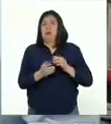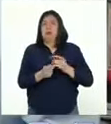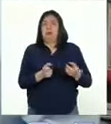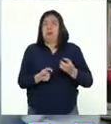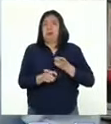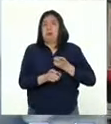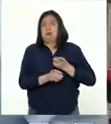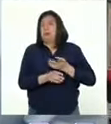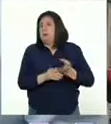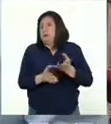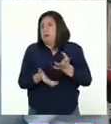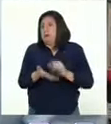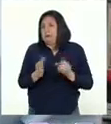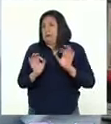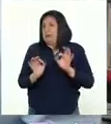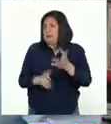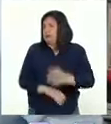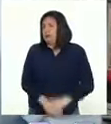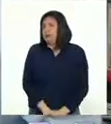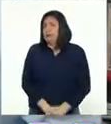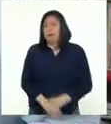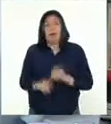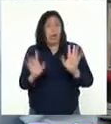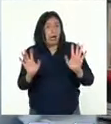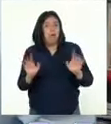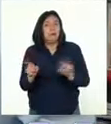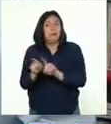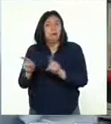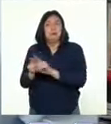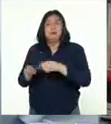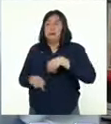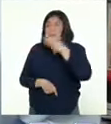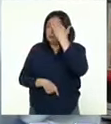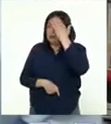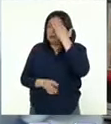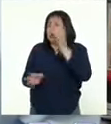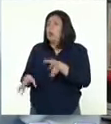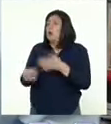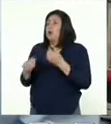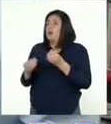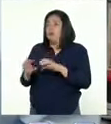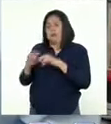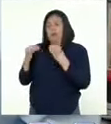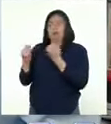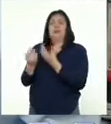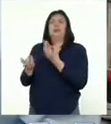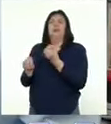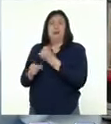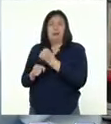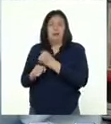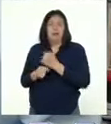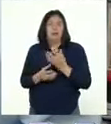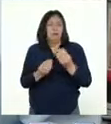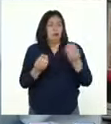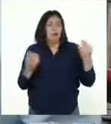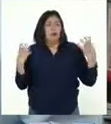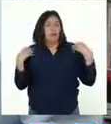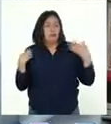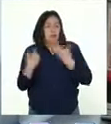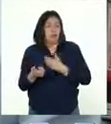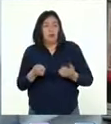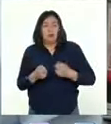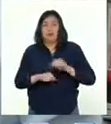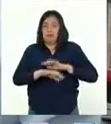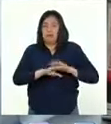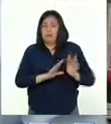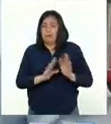adecuadamente contra estos peligros. Pero también tenemos que conocer cómo funcionan las instituciones. Muchas oficinas del Estado